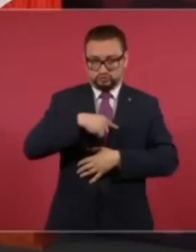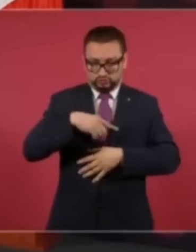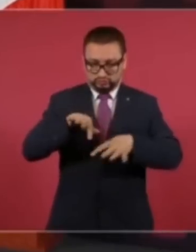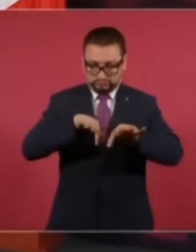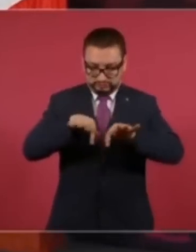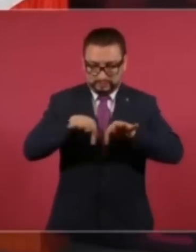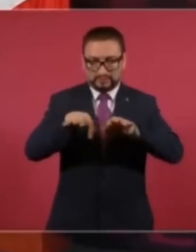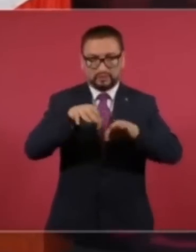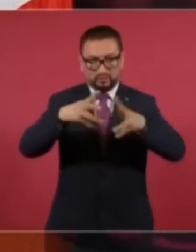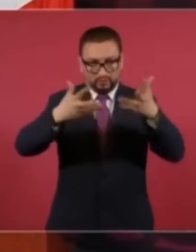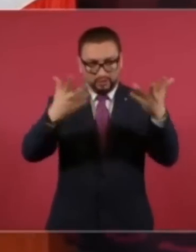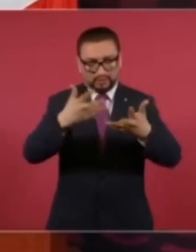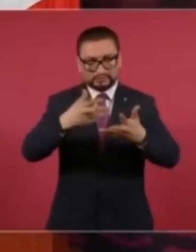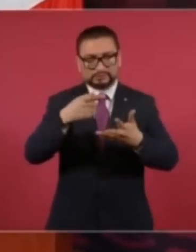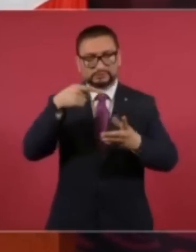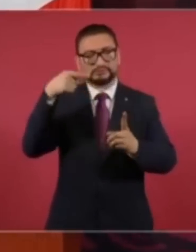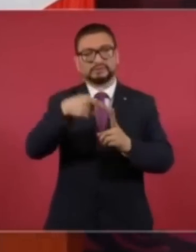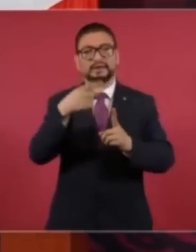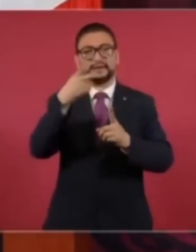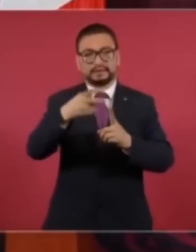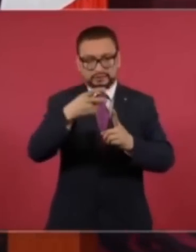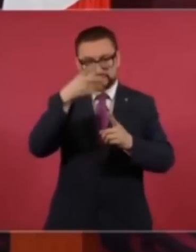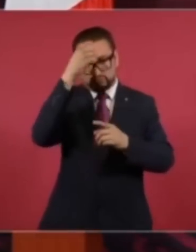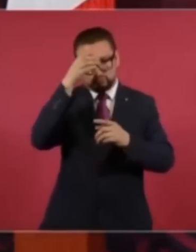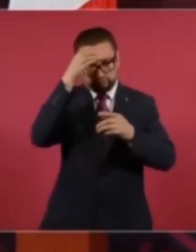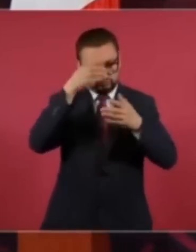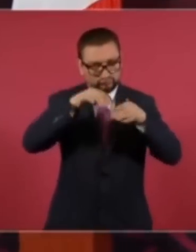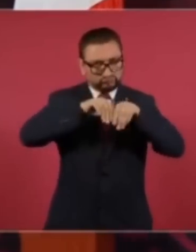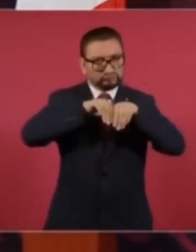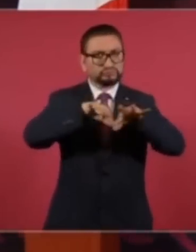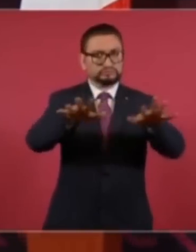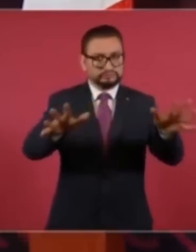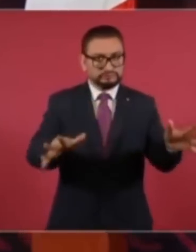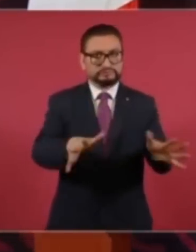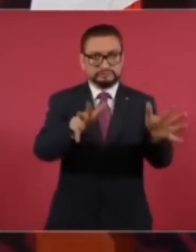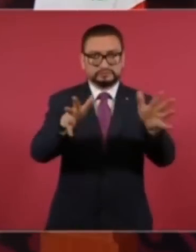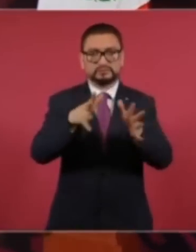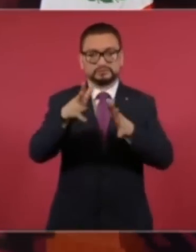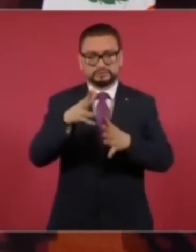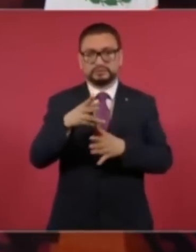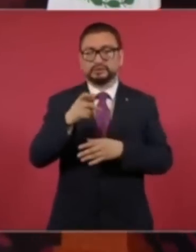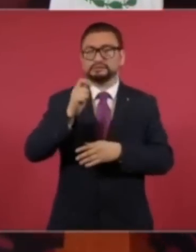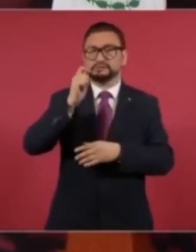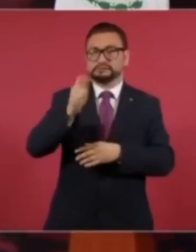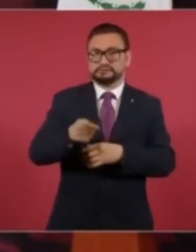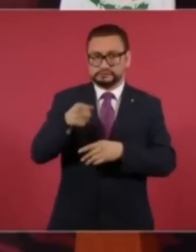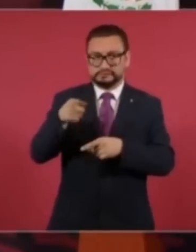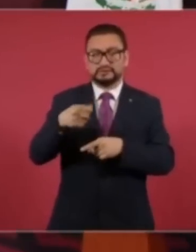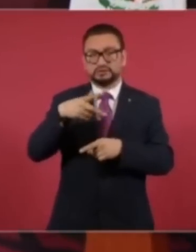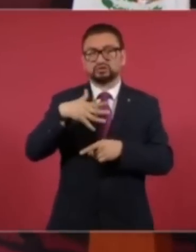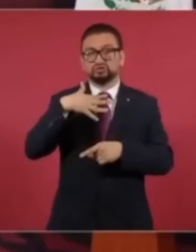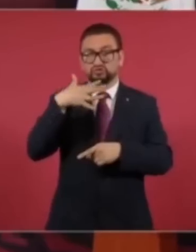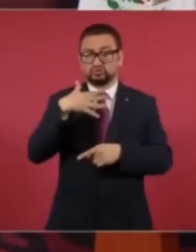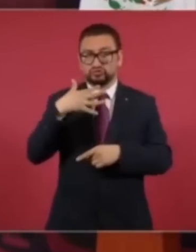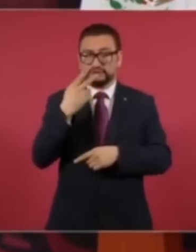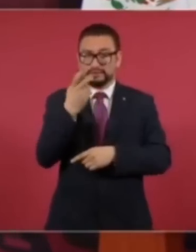Y vamos a hacer conciencia en eso y vamos a estigmatizar la